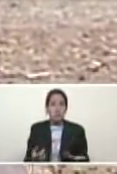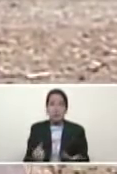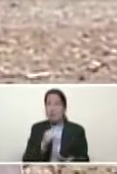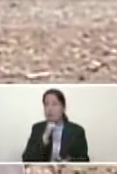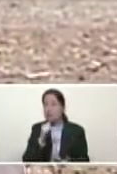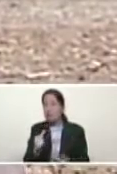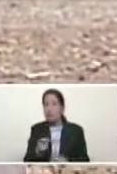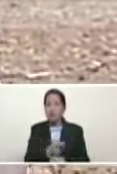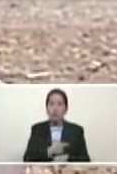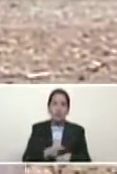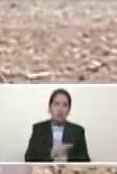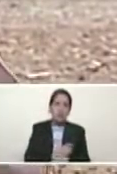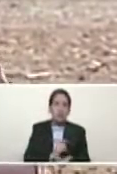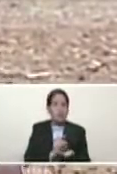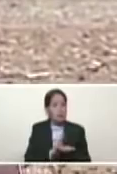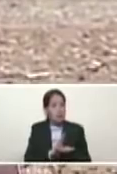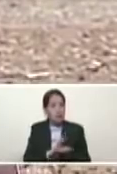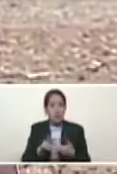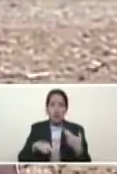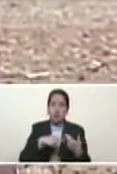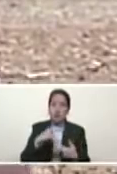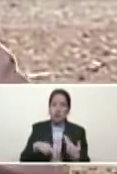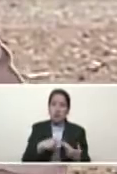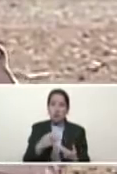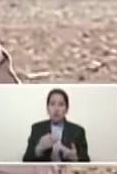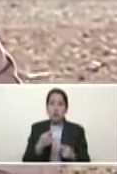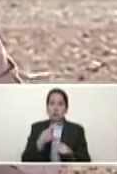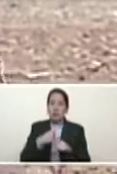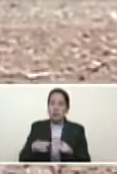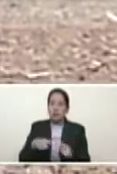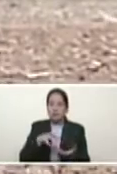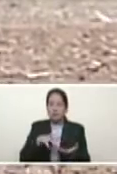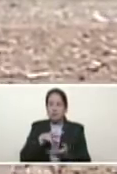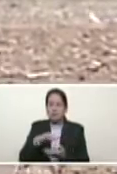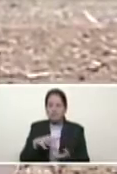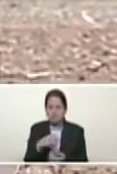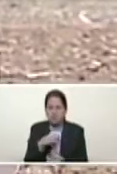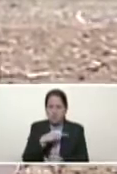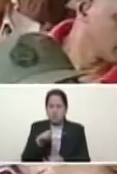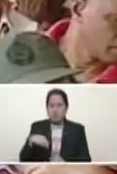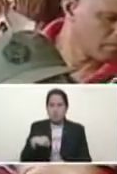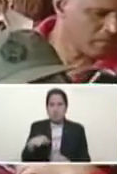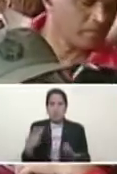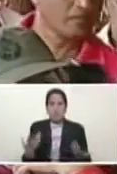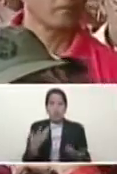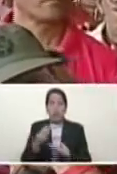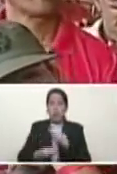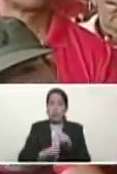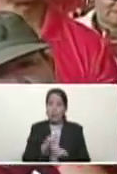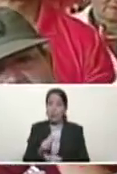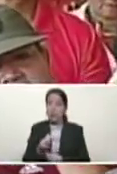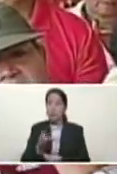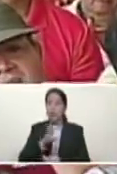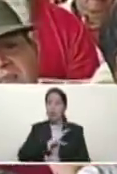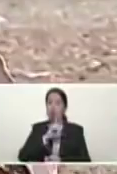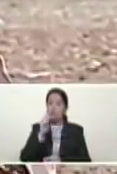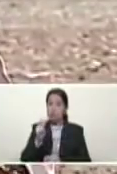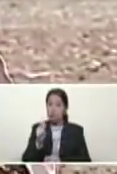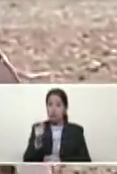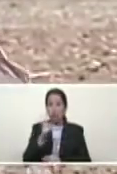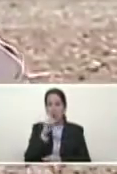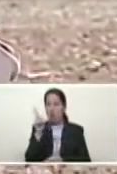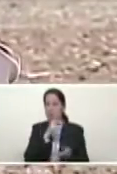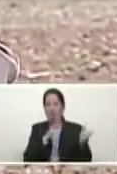un gobernador, sáquelo en referéndum. Pero es nuestro problema. Y lo hacemos en democracia. No apunte